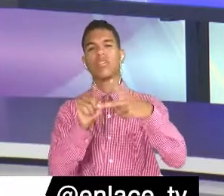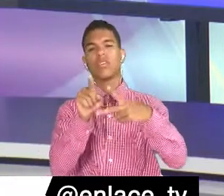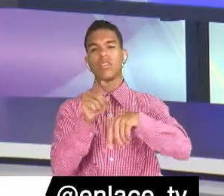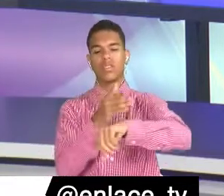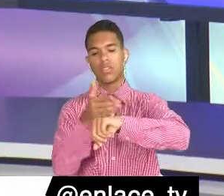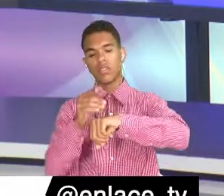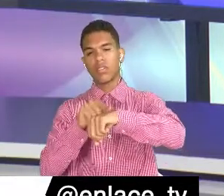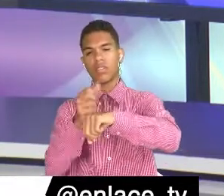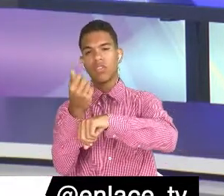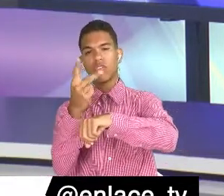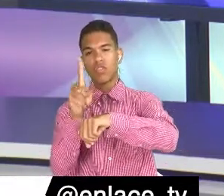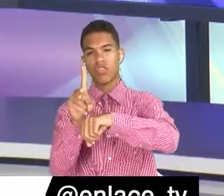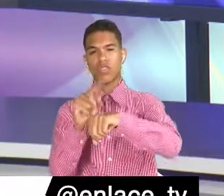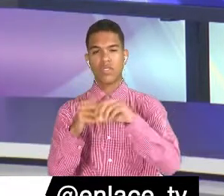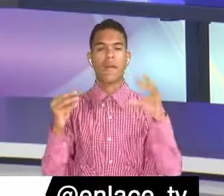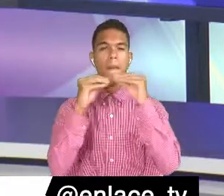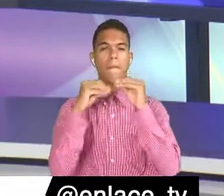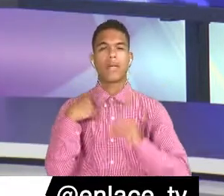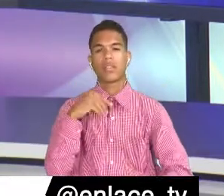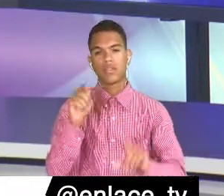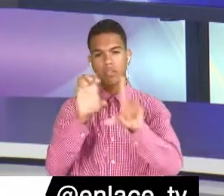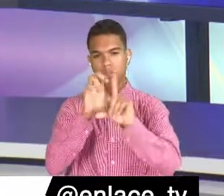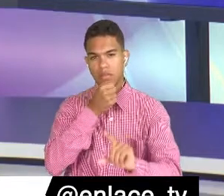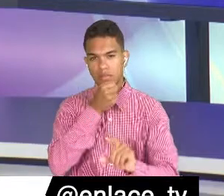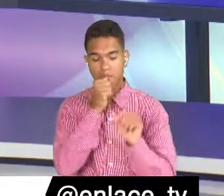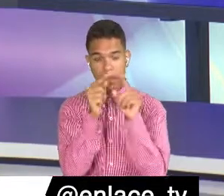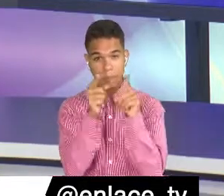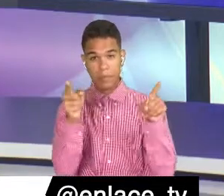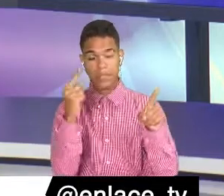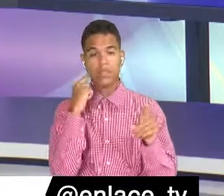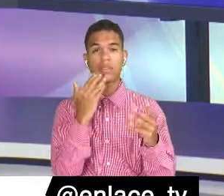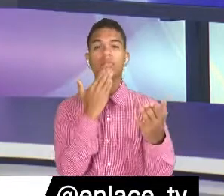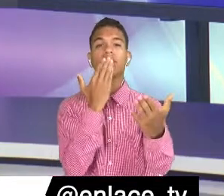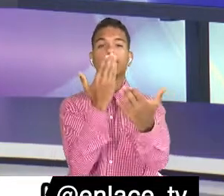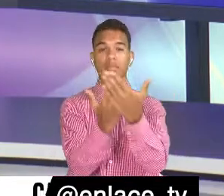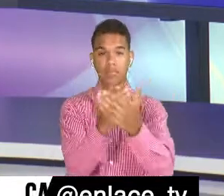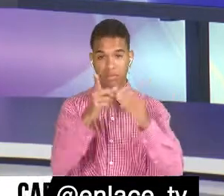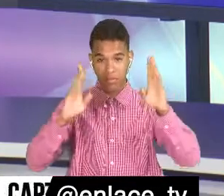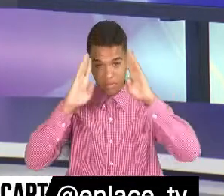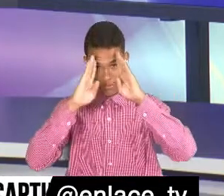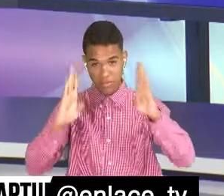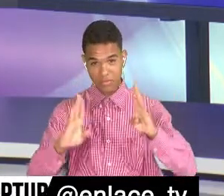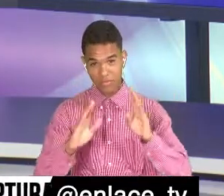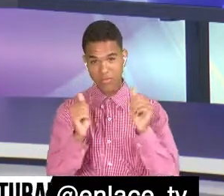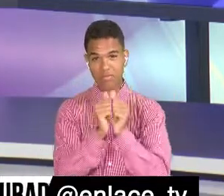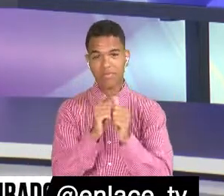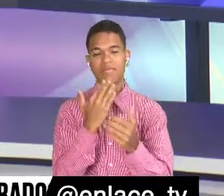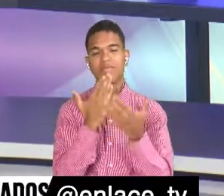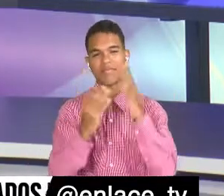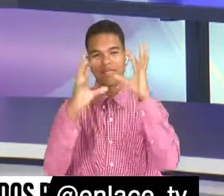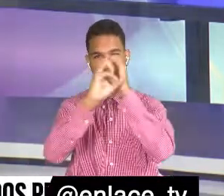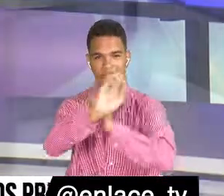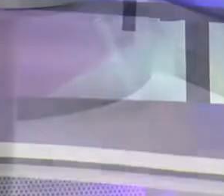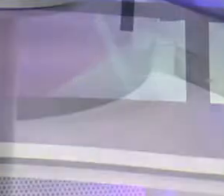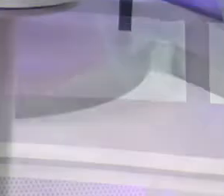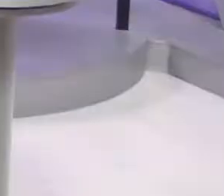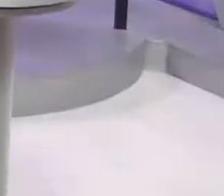del mediodía con más de lo que pasa en la ciudad y región. A ustedes gracias como siempre por la compañía y que tengan todos una feliz noche.